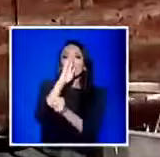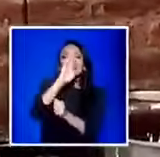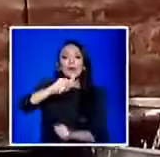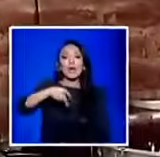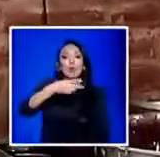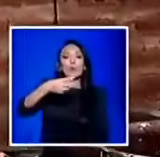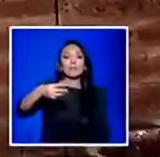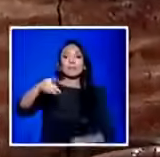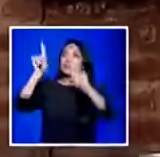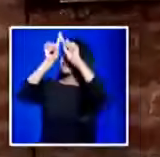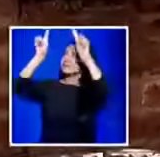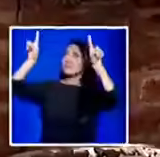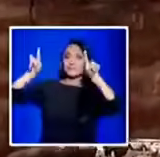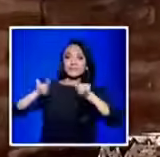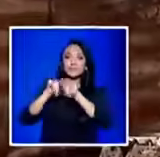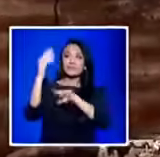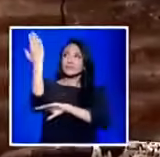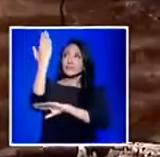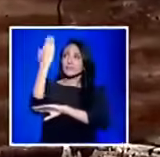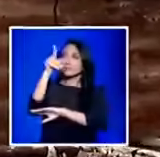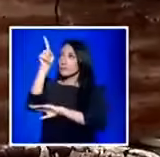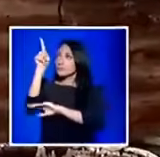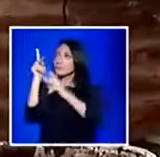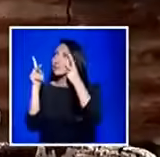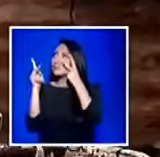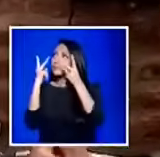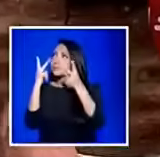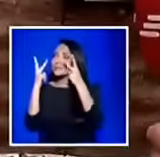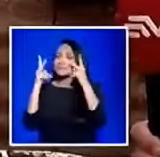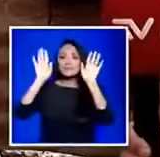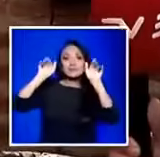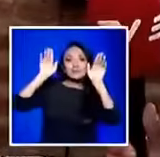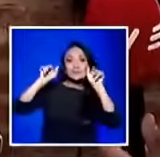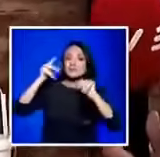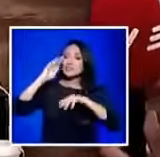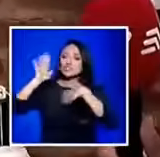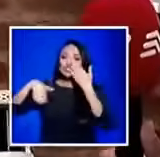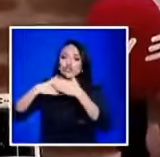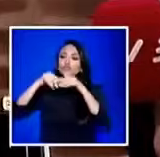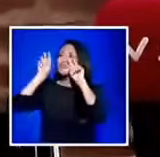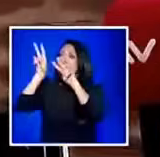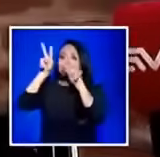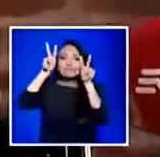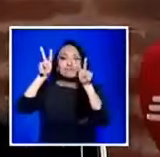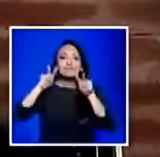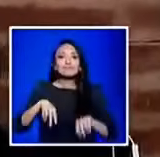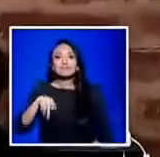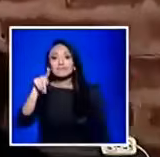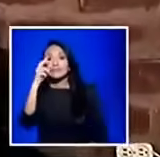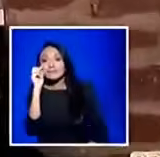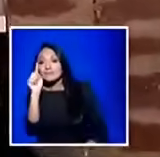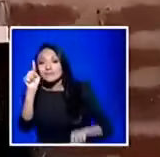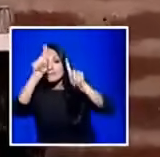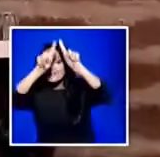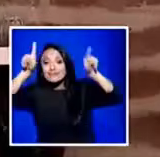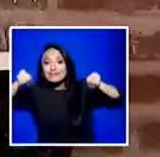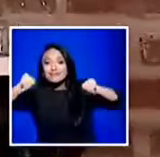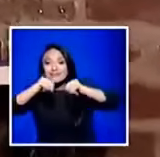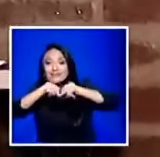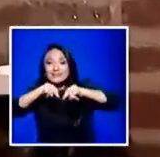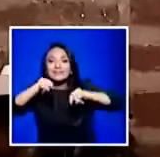está la televisión, está viendo a Juan Carlos, Andrea, Alejandra, Andreita Marín, ve, también nos ve a nosotros y por ello estamos